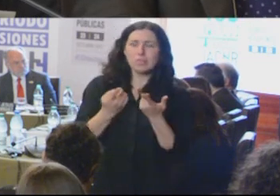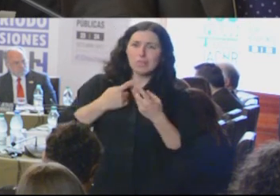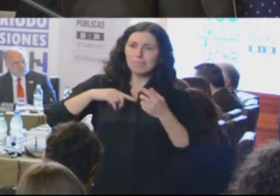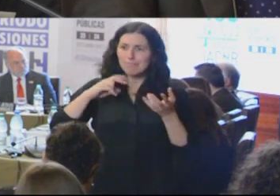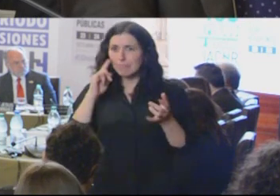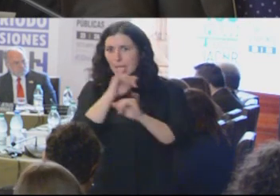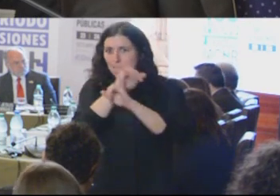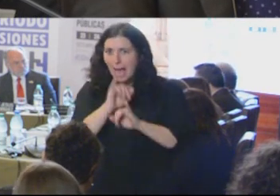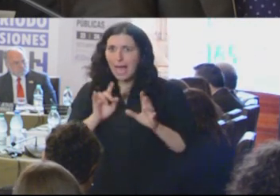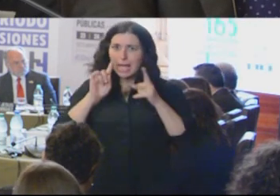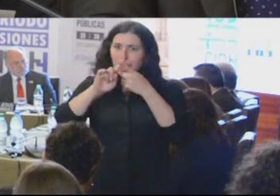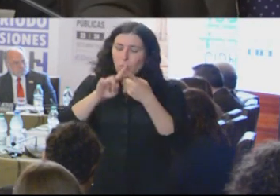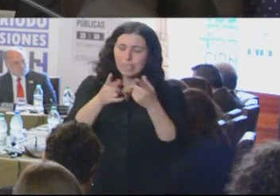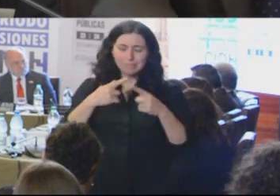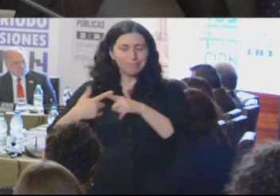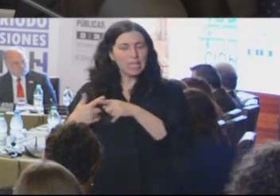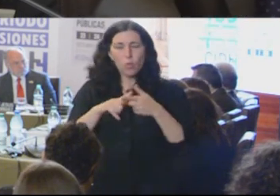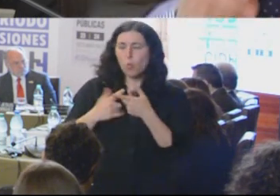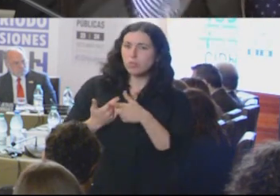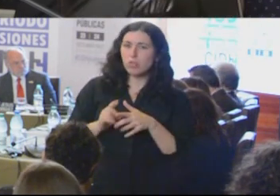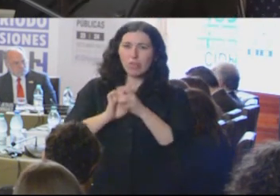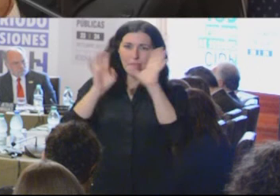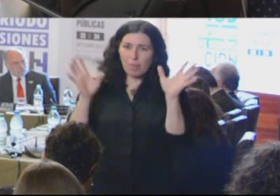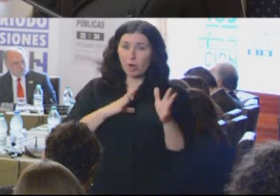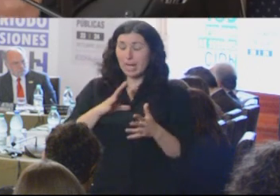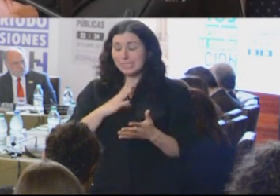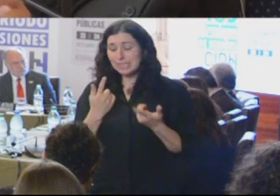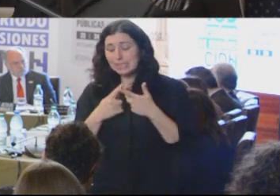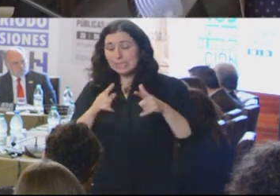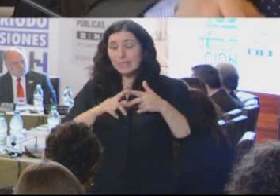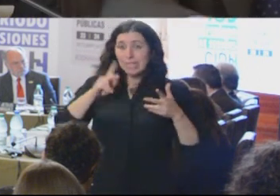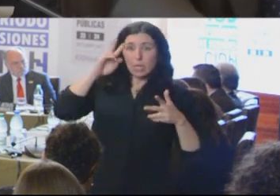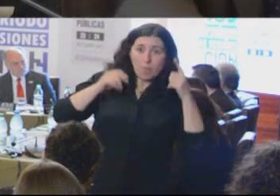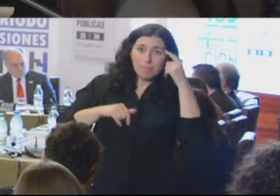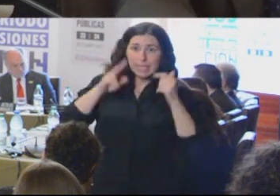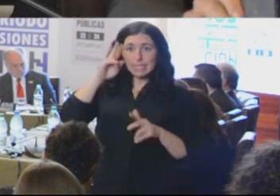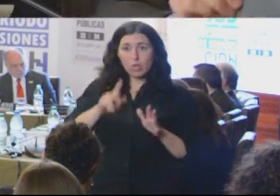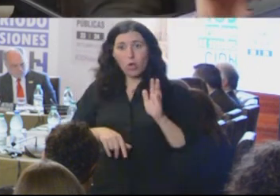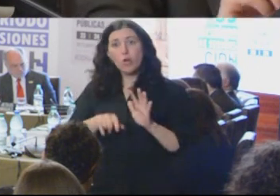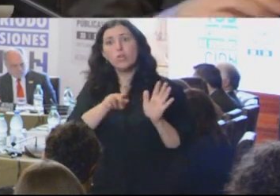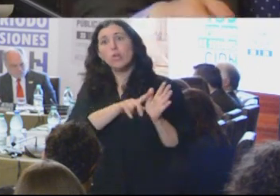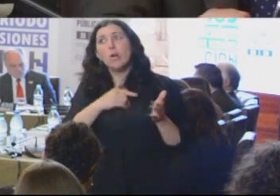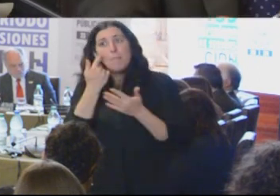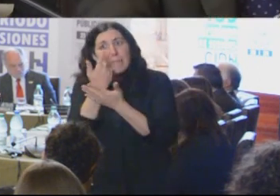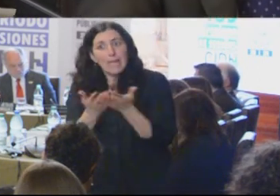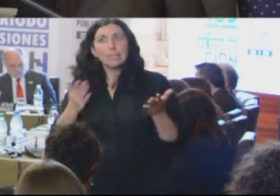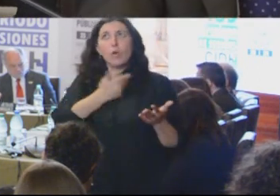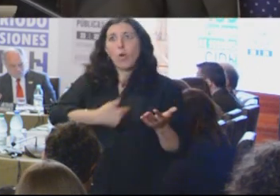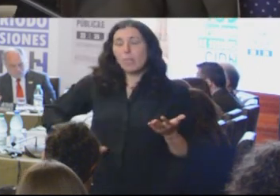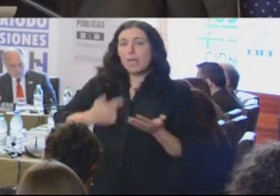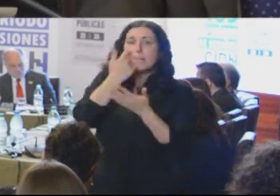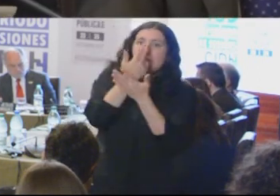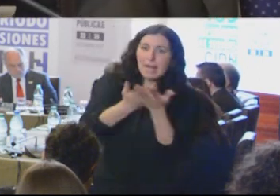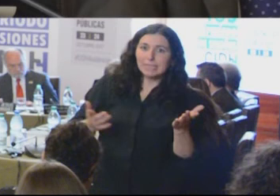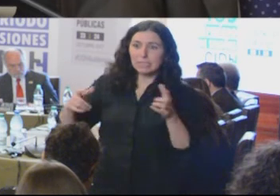hay separación de poderes hay una fiscalía que ha planteado su perspectiva la planteada igualmente el gobierno la planteada realmente la